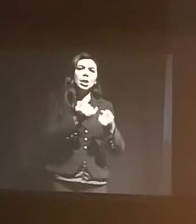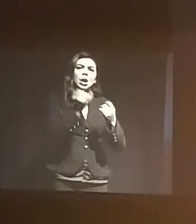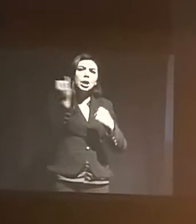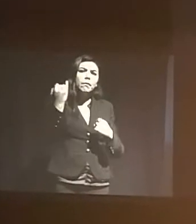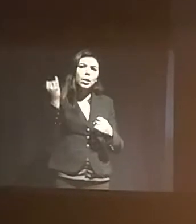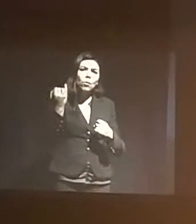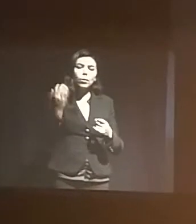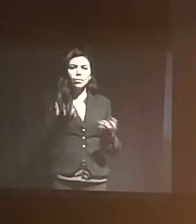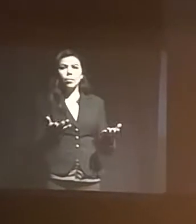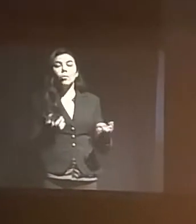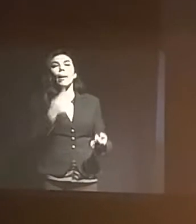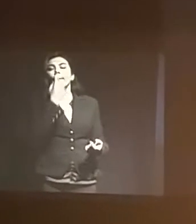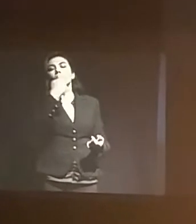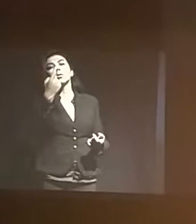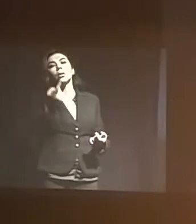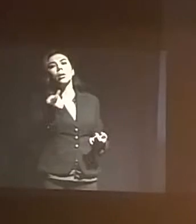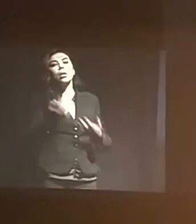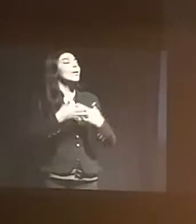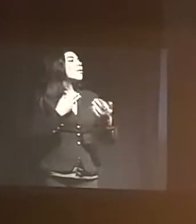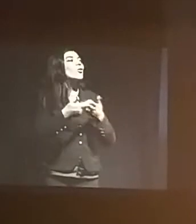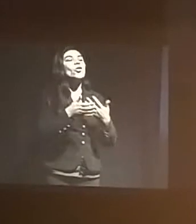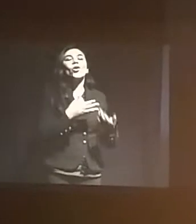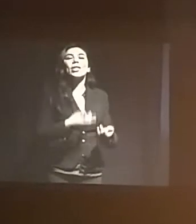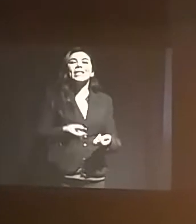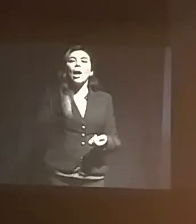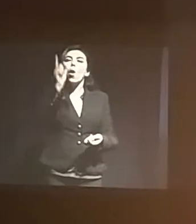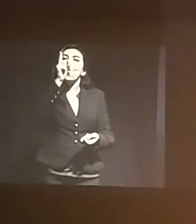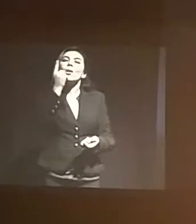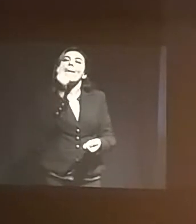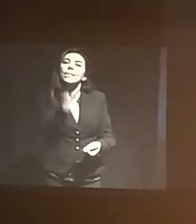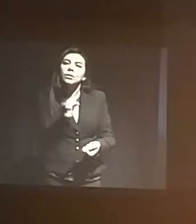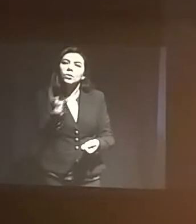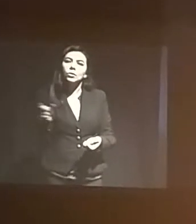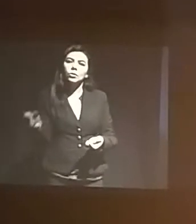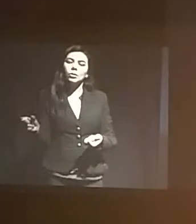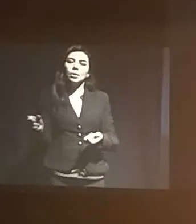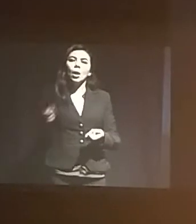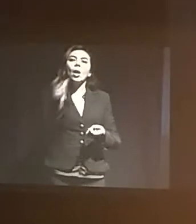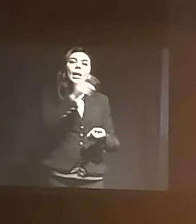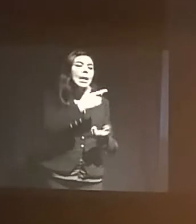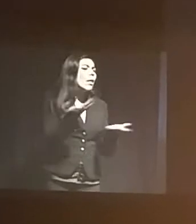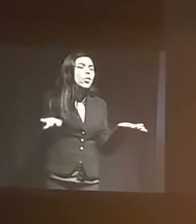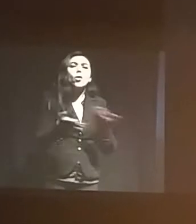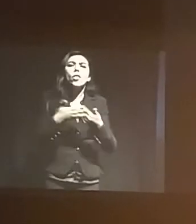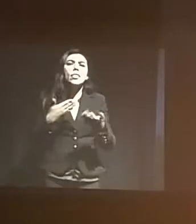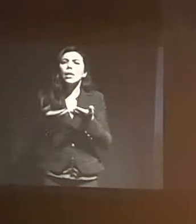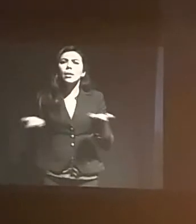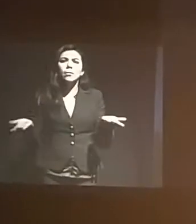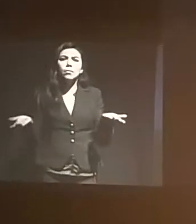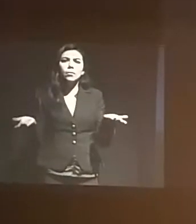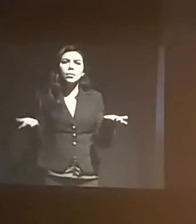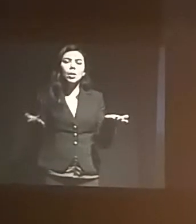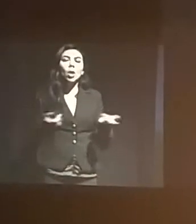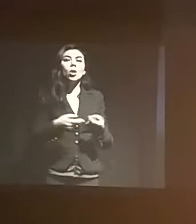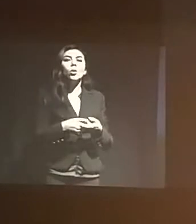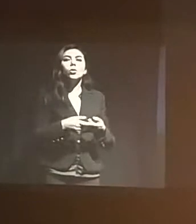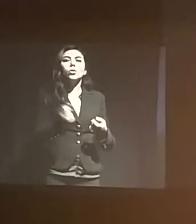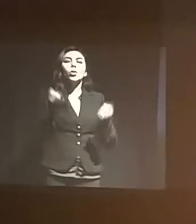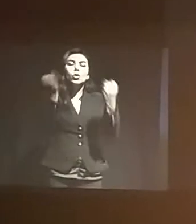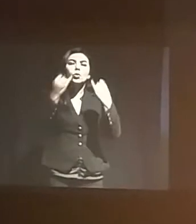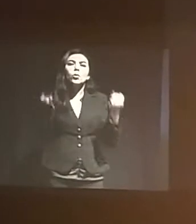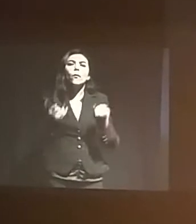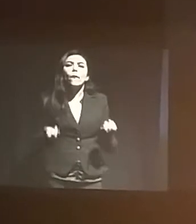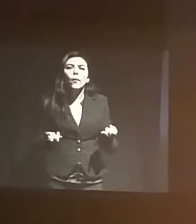Y vuelve a surgir una pregunta: ¿dónde está la persona? Cada persona, con sus particularidades.